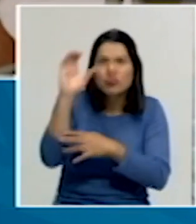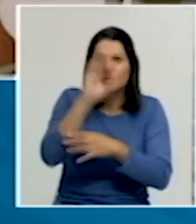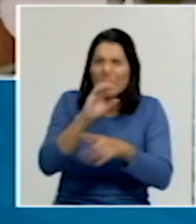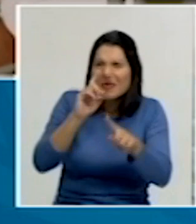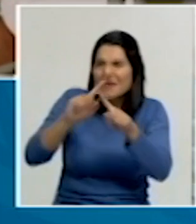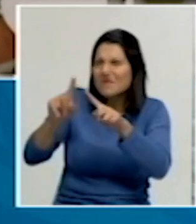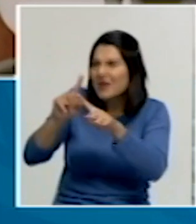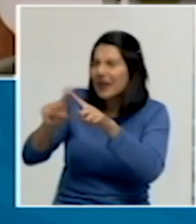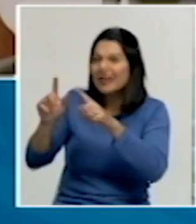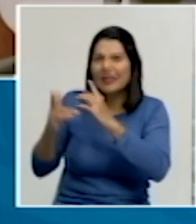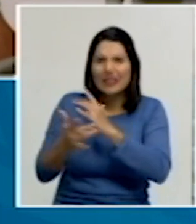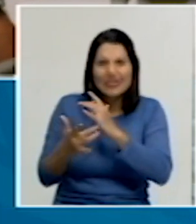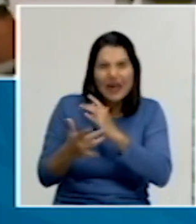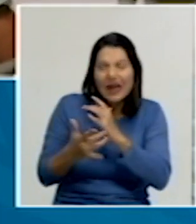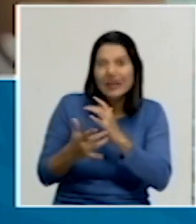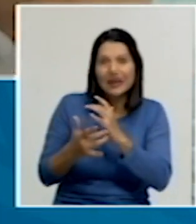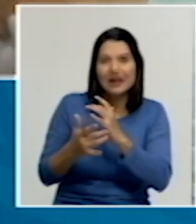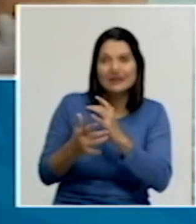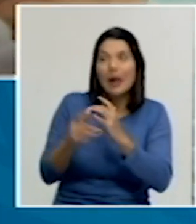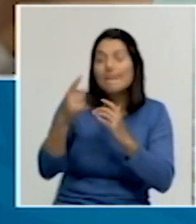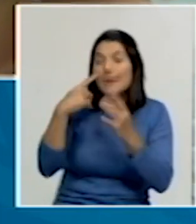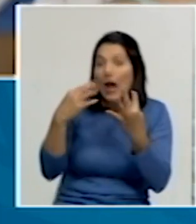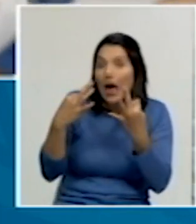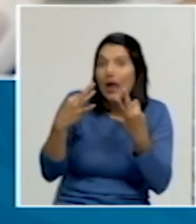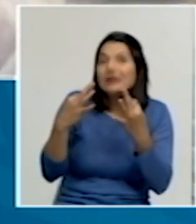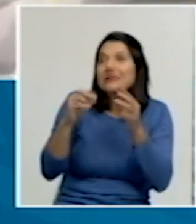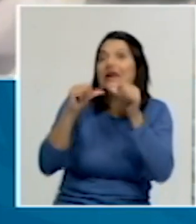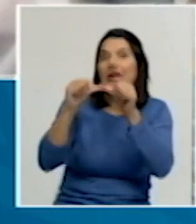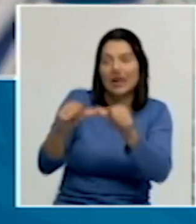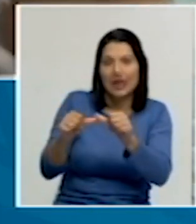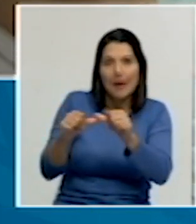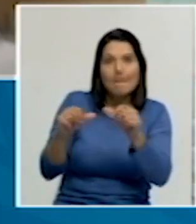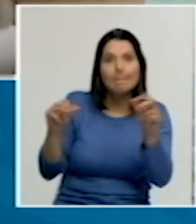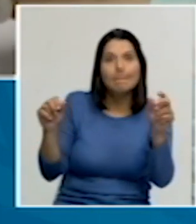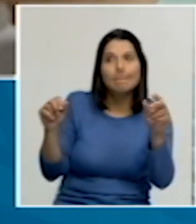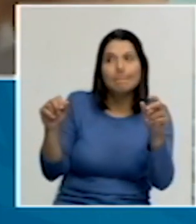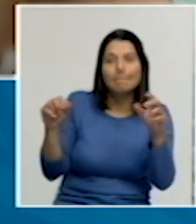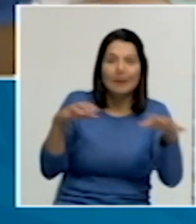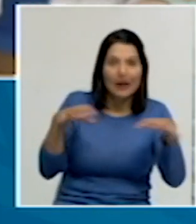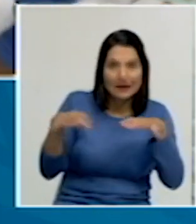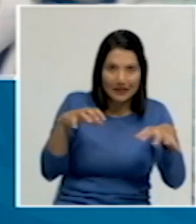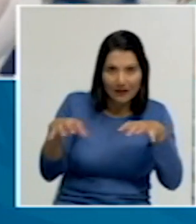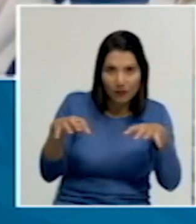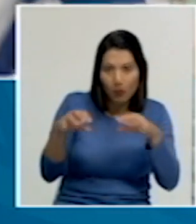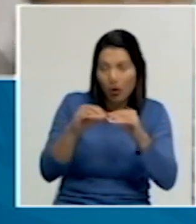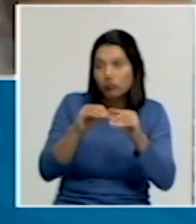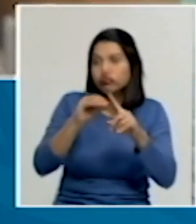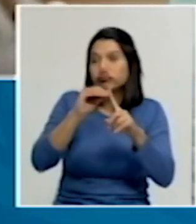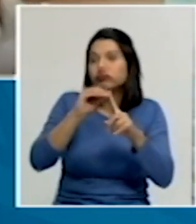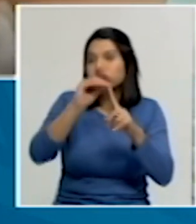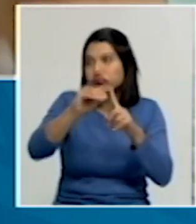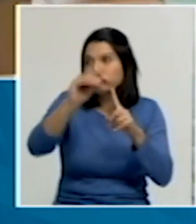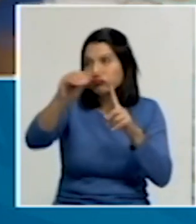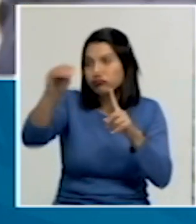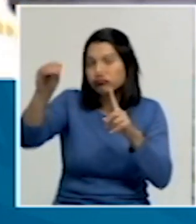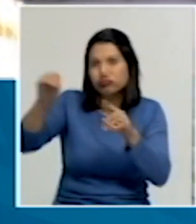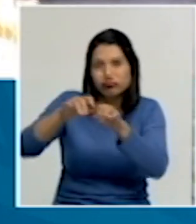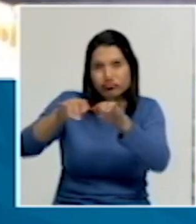extinción, por eso evade la respuesta inmunitaria de las vacunas, evade la respuesta inmunitaria producida por